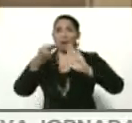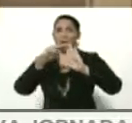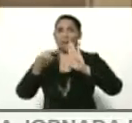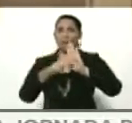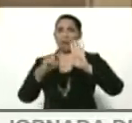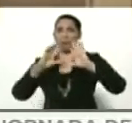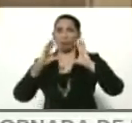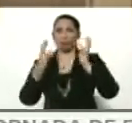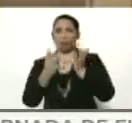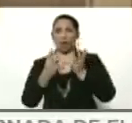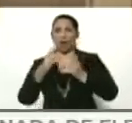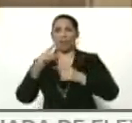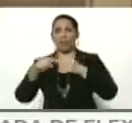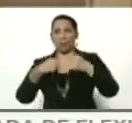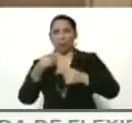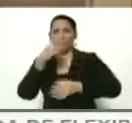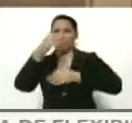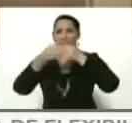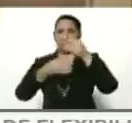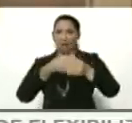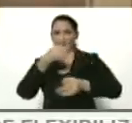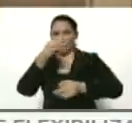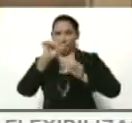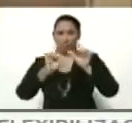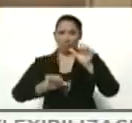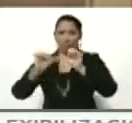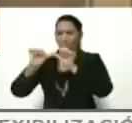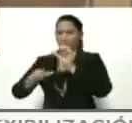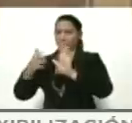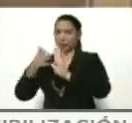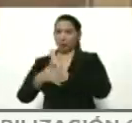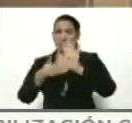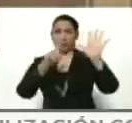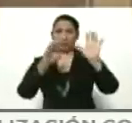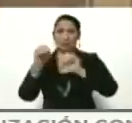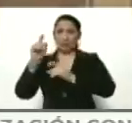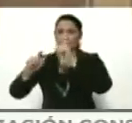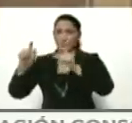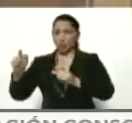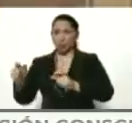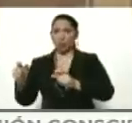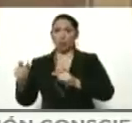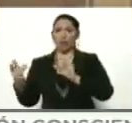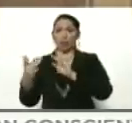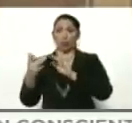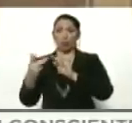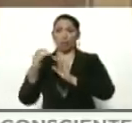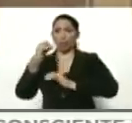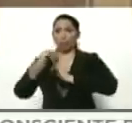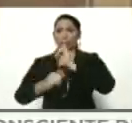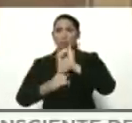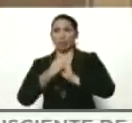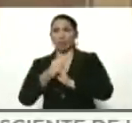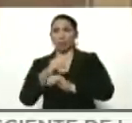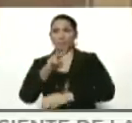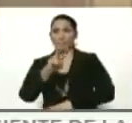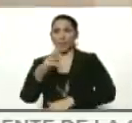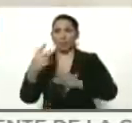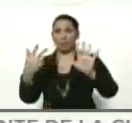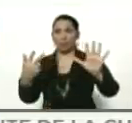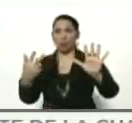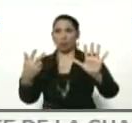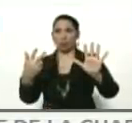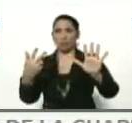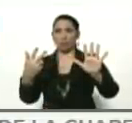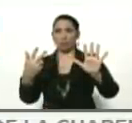más detalles al respecto. Pero de estos 60 casos importados y de contacto internacional, 28